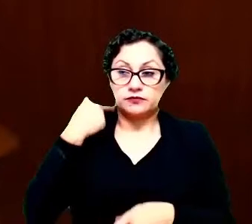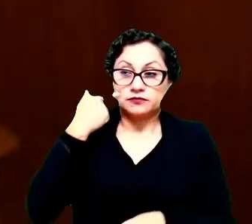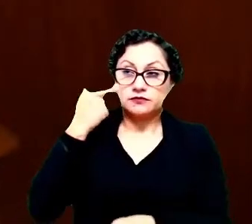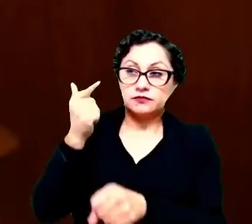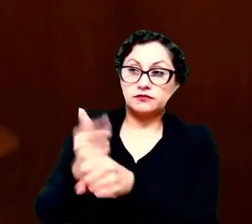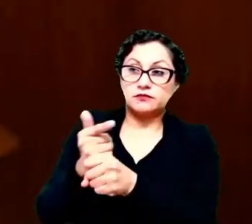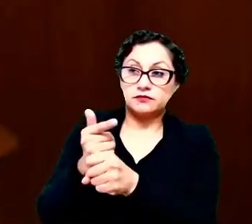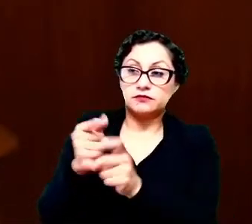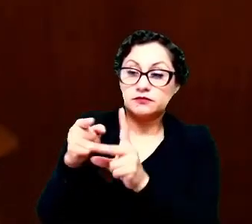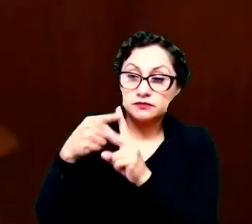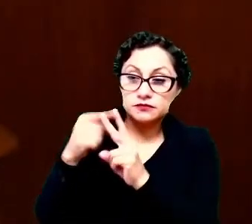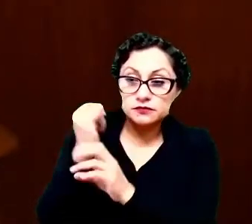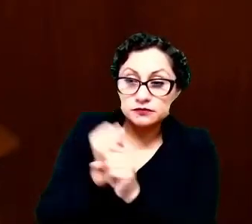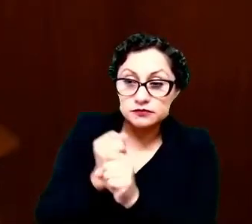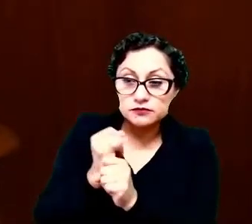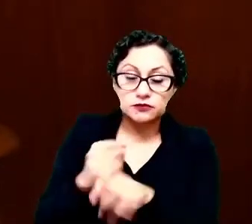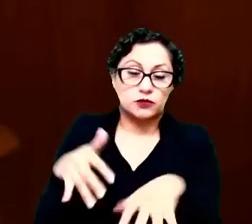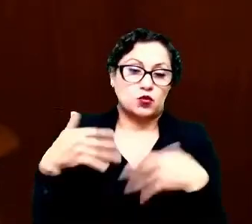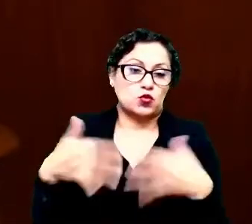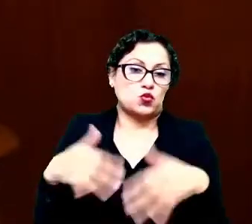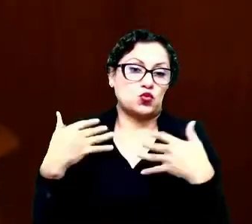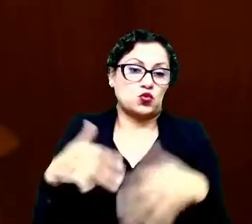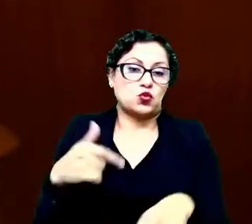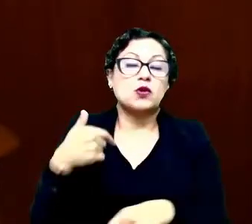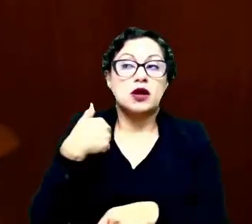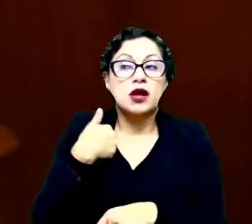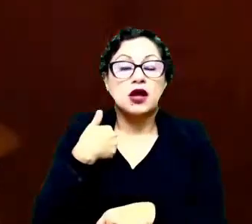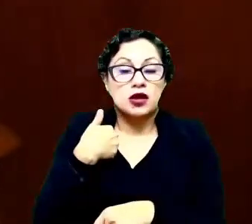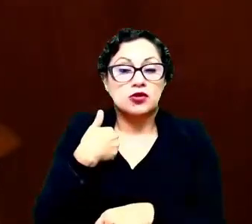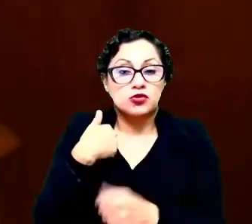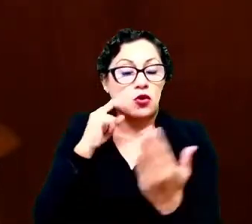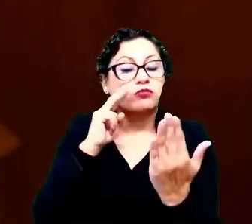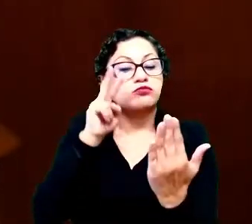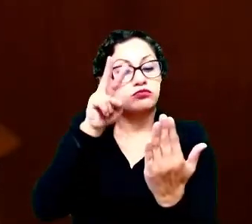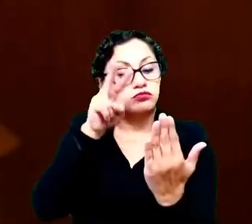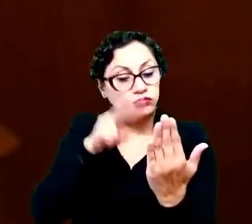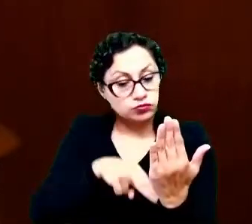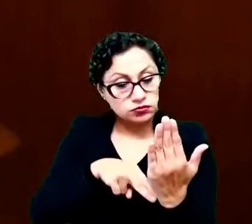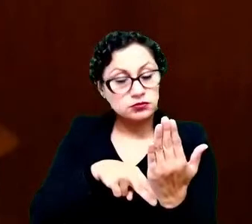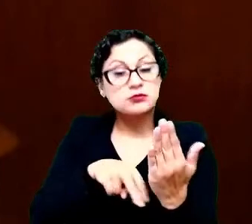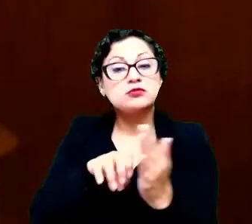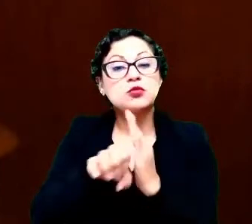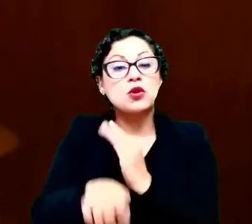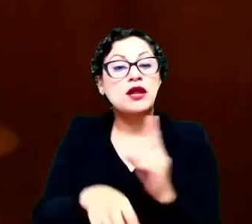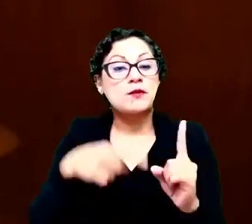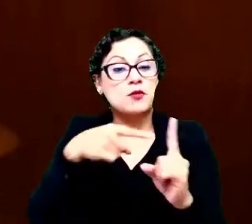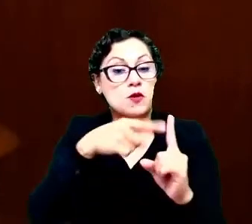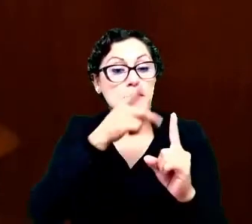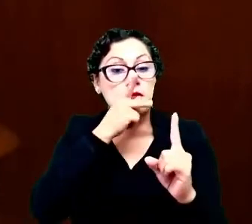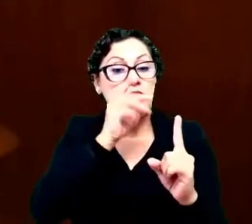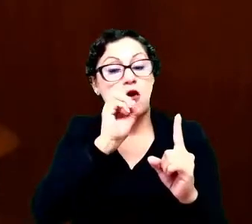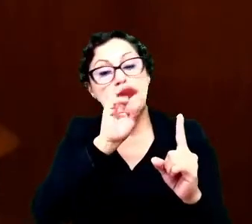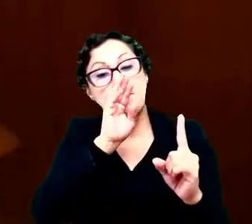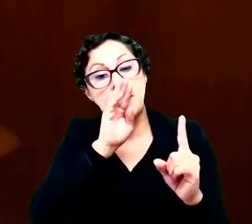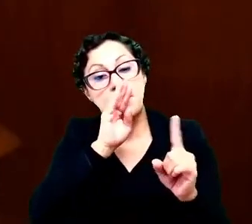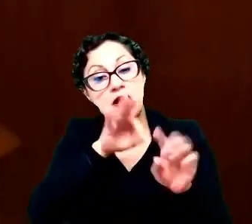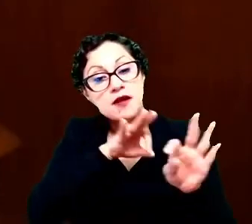dar el dato sobre los menores que dependen de un padre o de una madre obrera